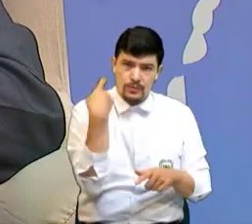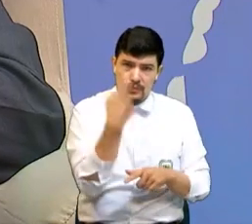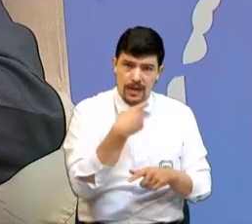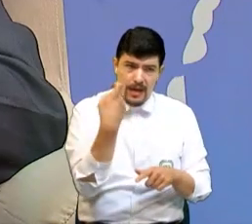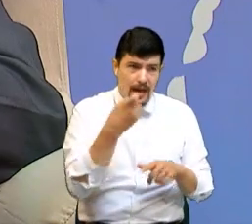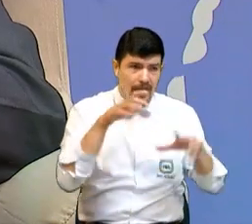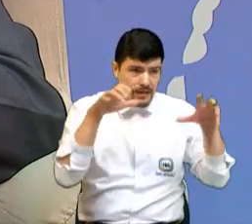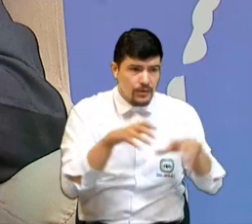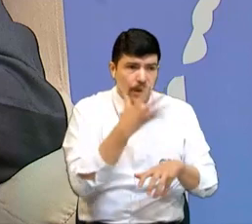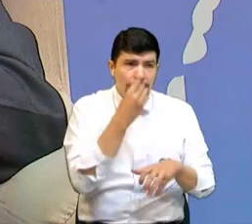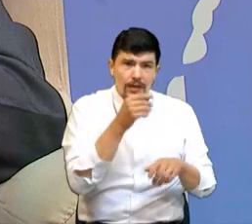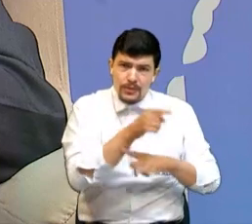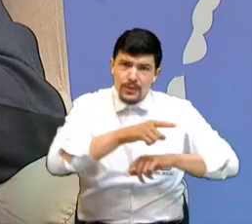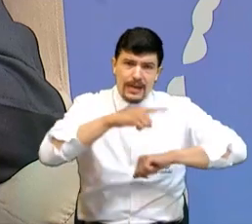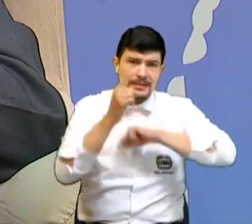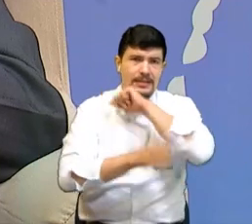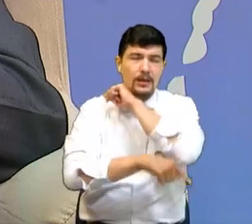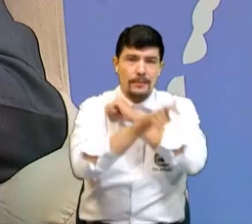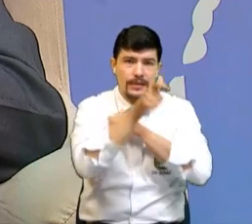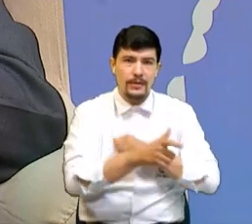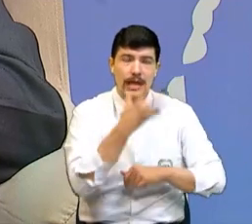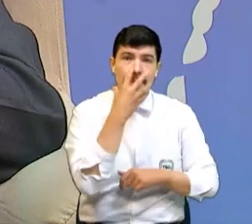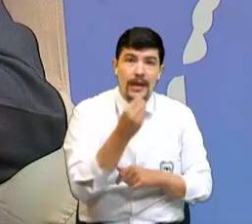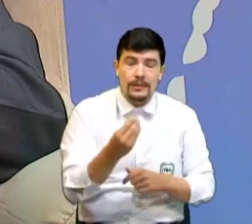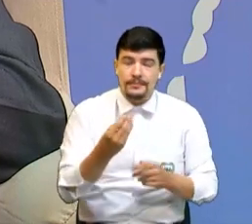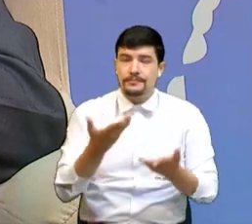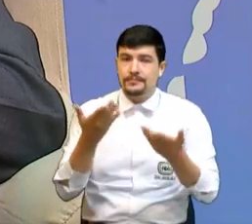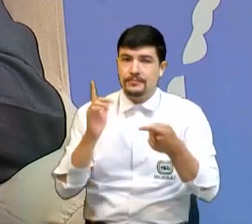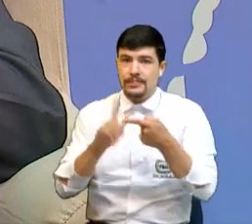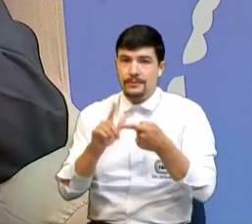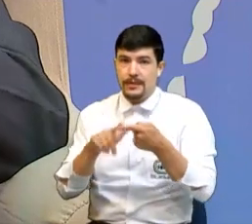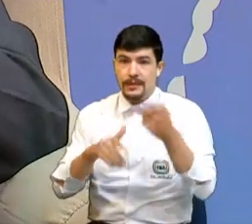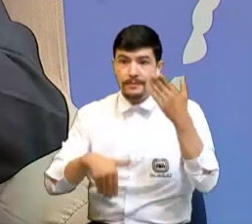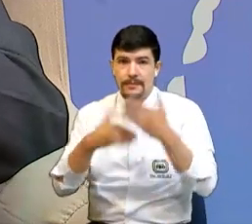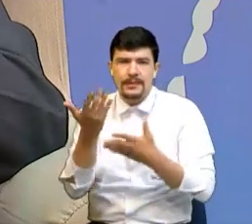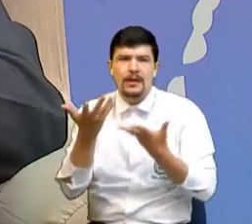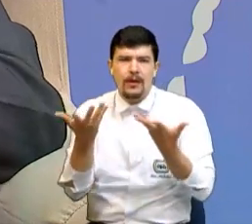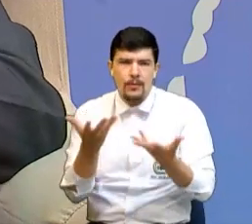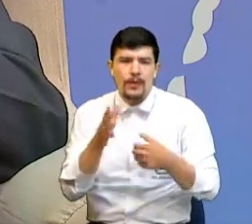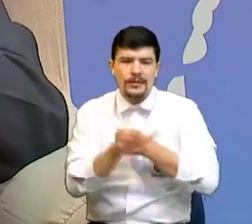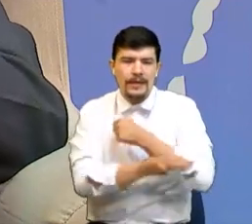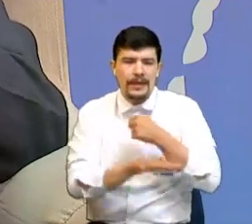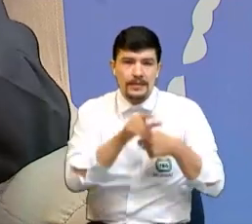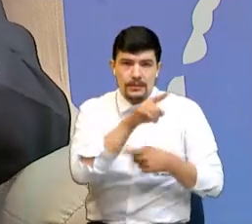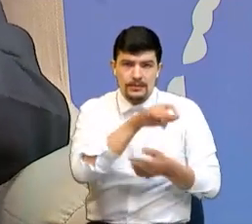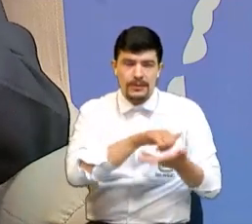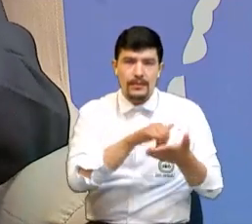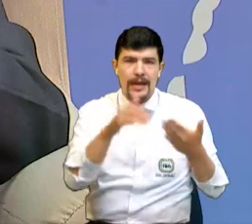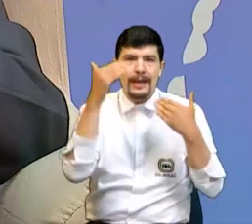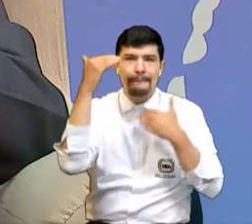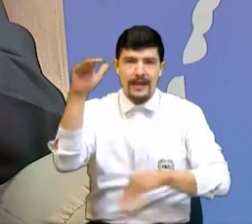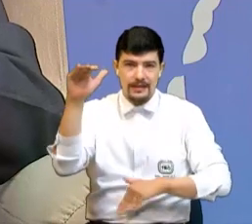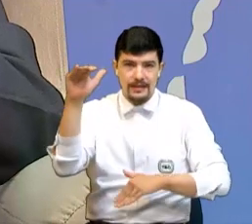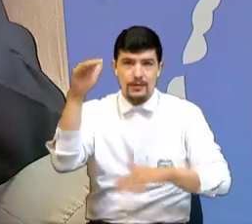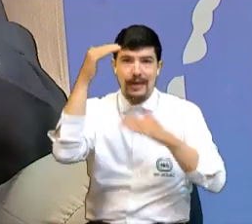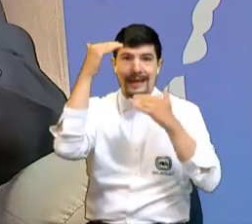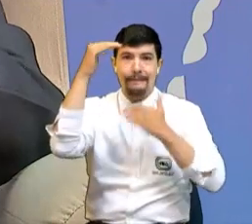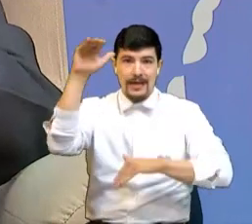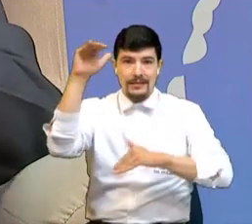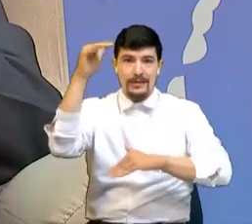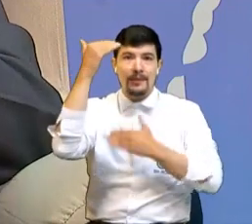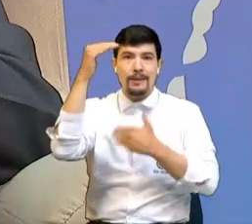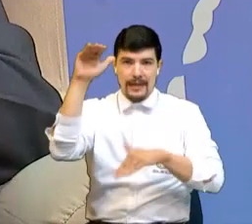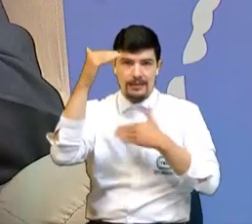el delito y castigar al delincuente. Inicialmente, ¿qué se toma como base? El máximo de la pena